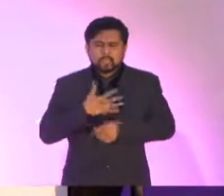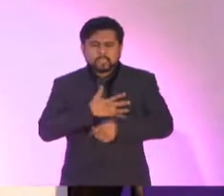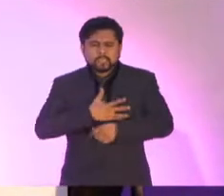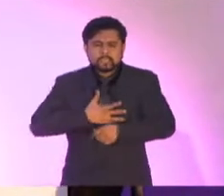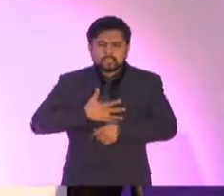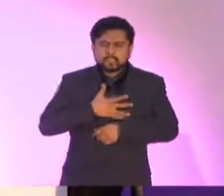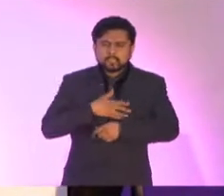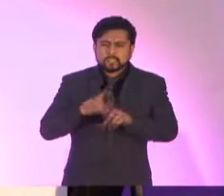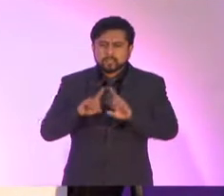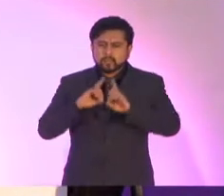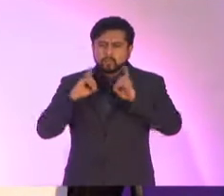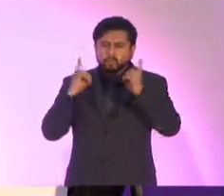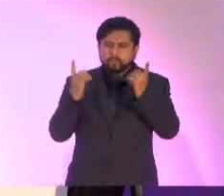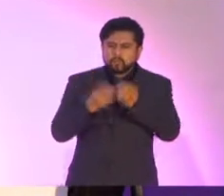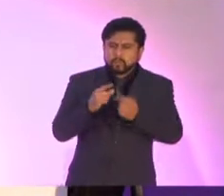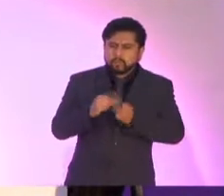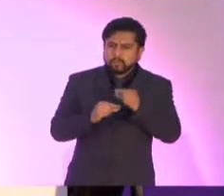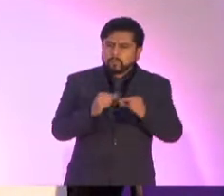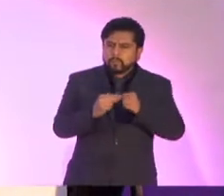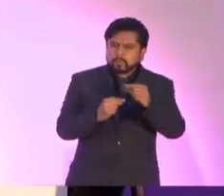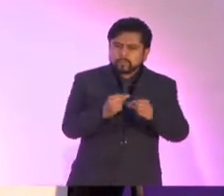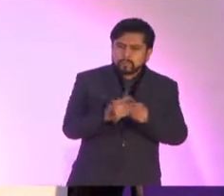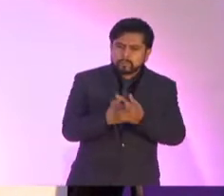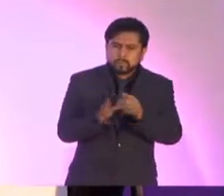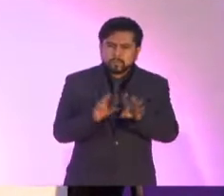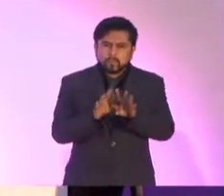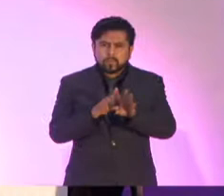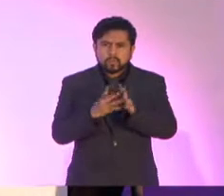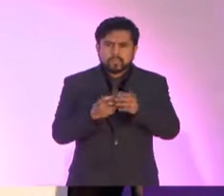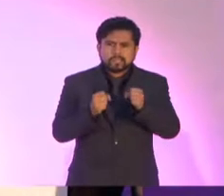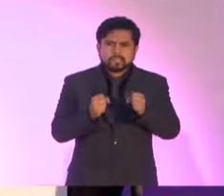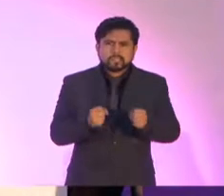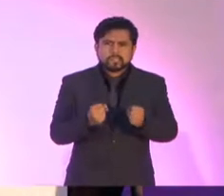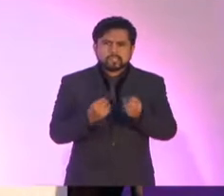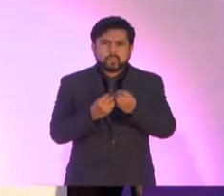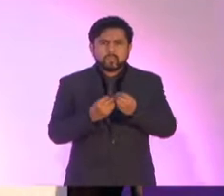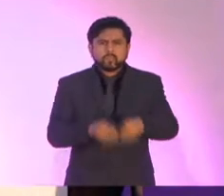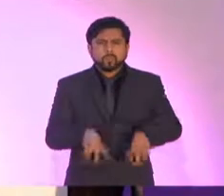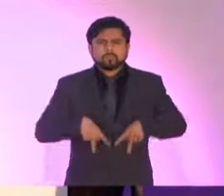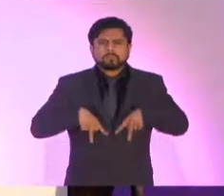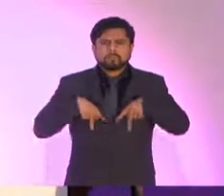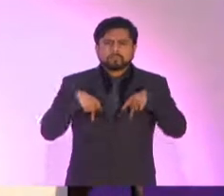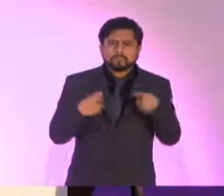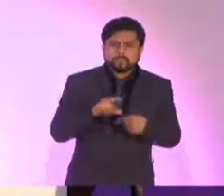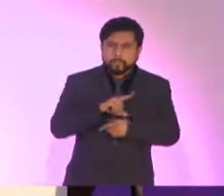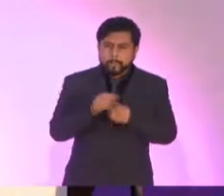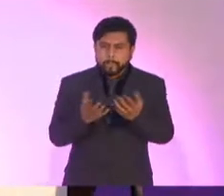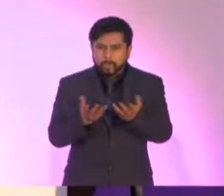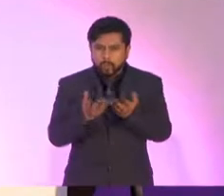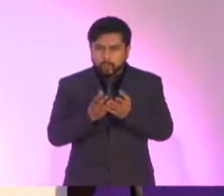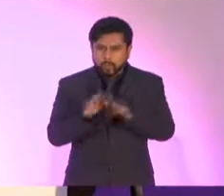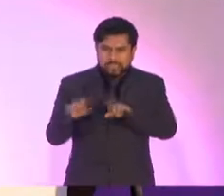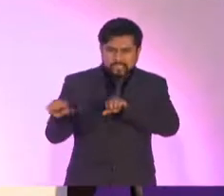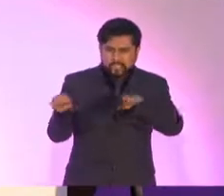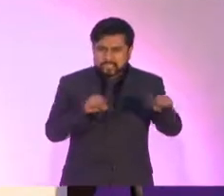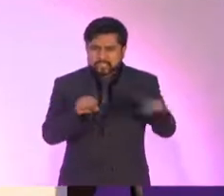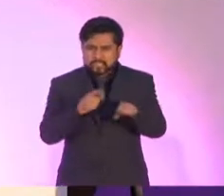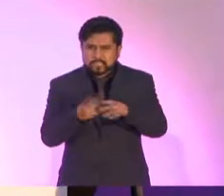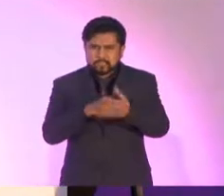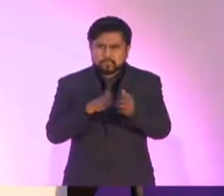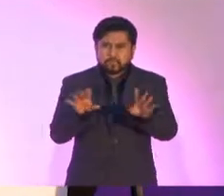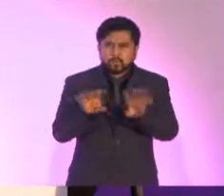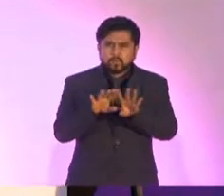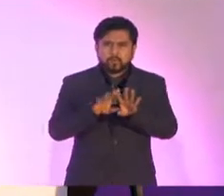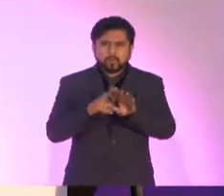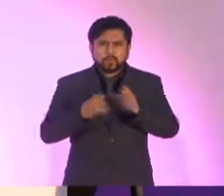convertidos después de ser templos, vencidos por la fuerza de un terremoto. Uno que ocurre en los sitios más vulnerables y poderosos de la